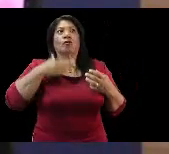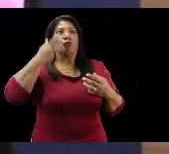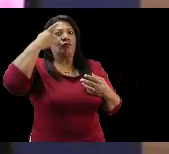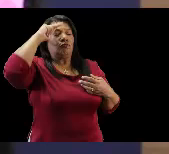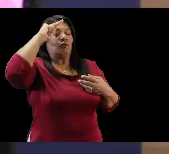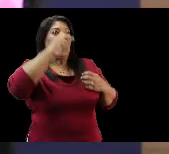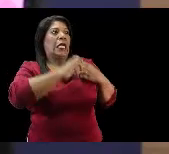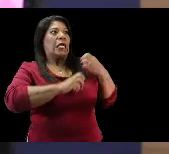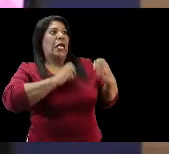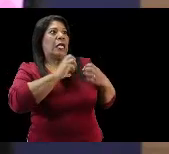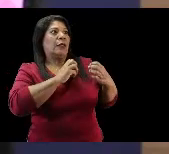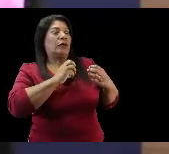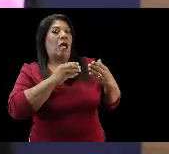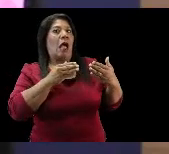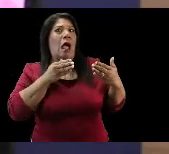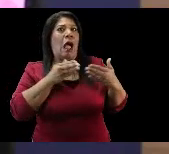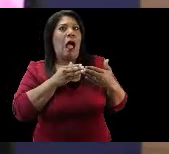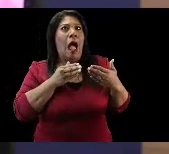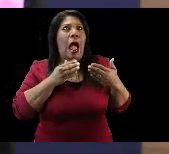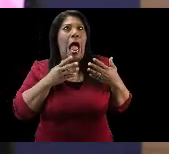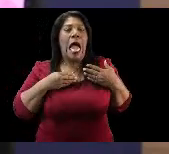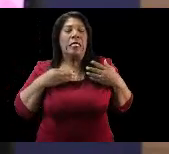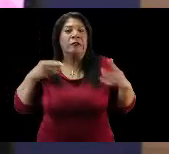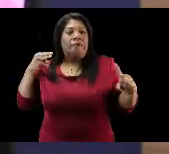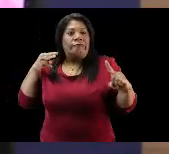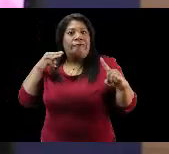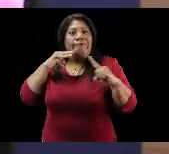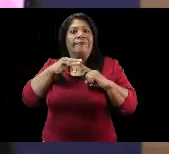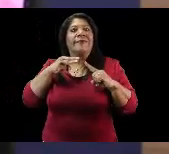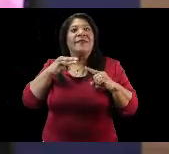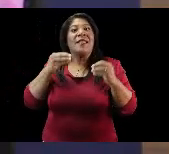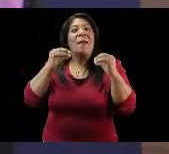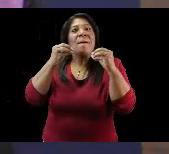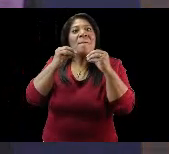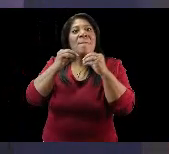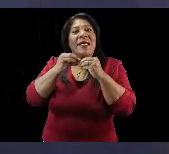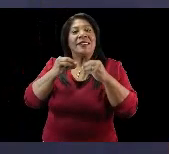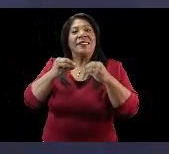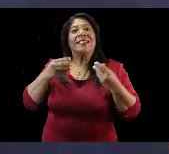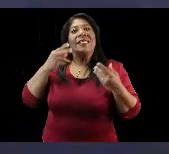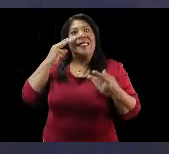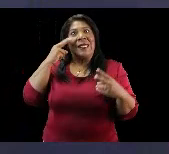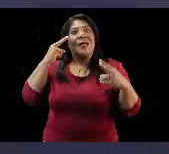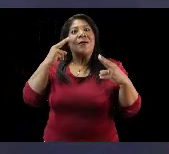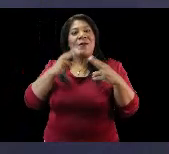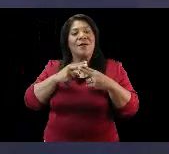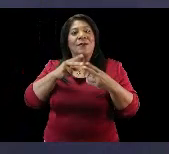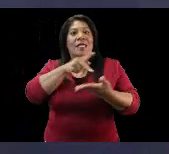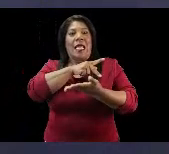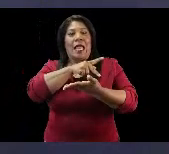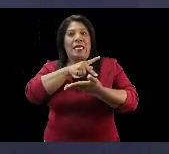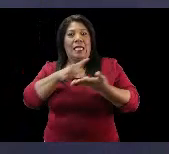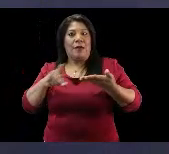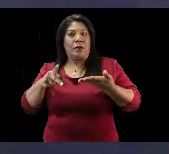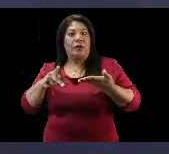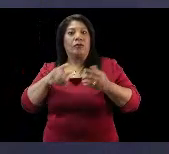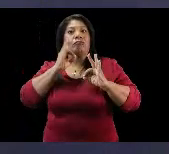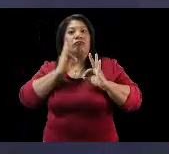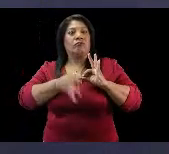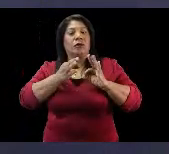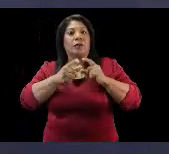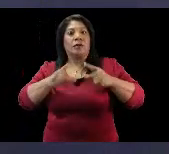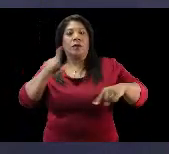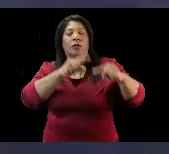emoción poder aceptar este reto de dar a conocer más esta profesión,